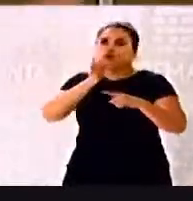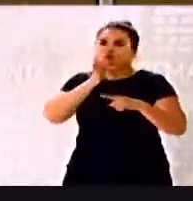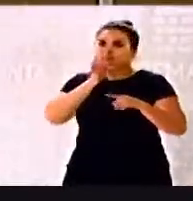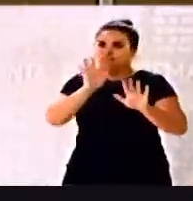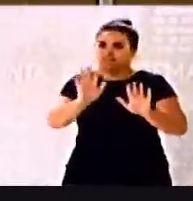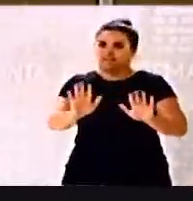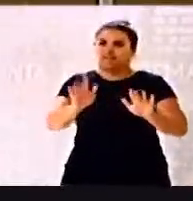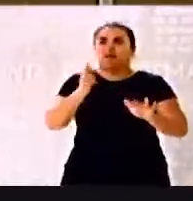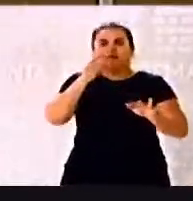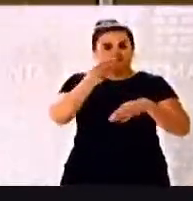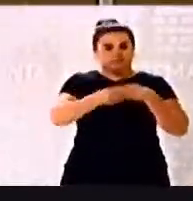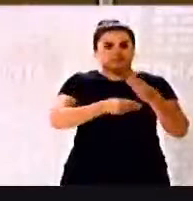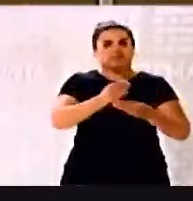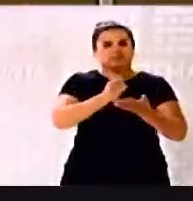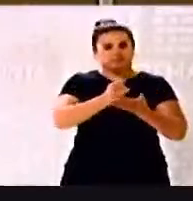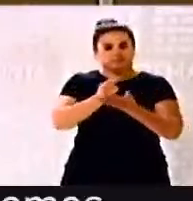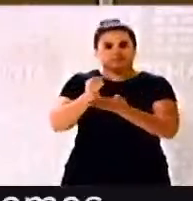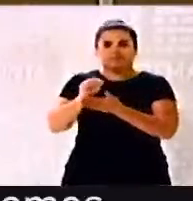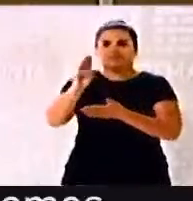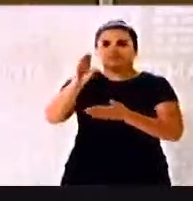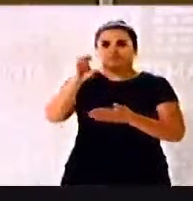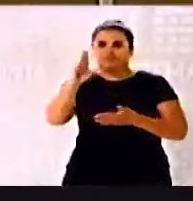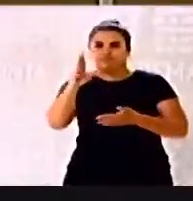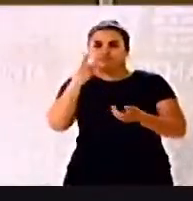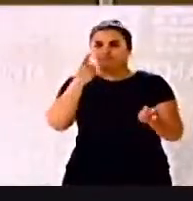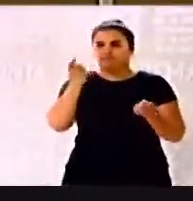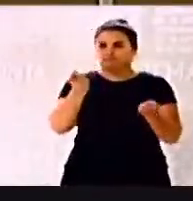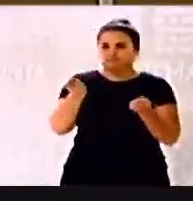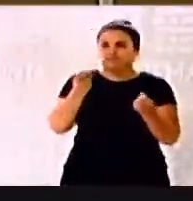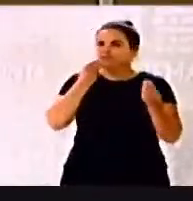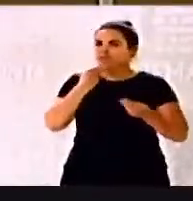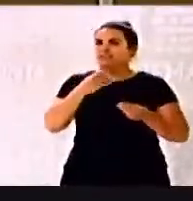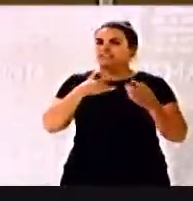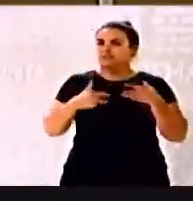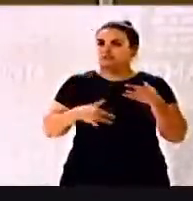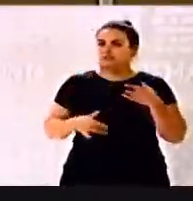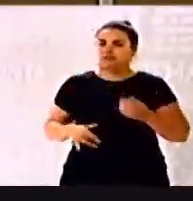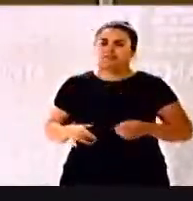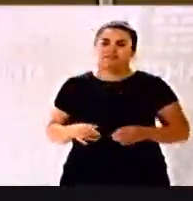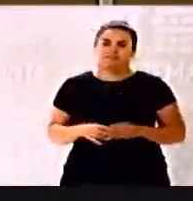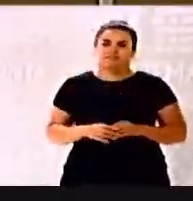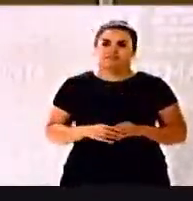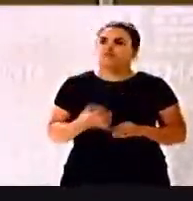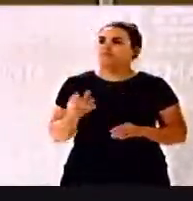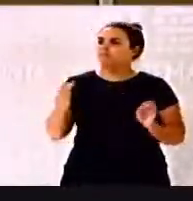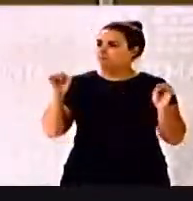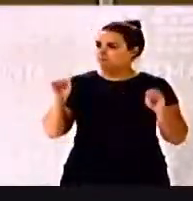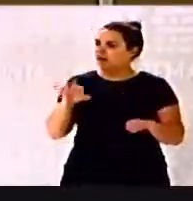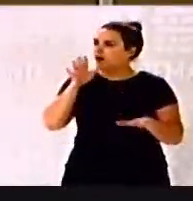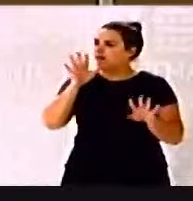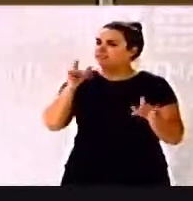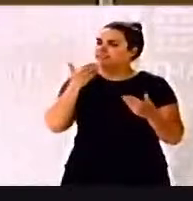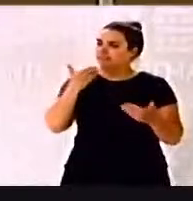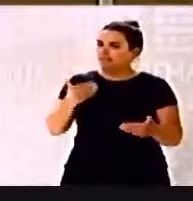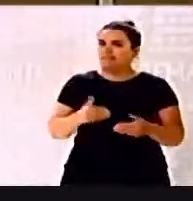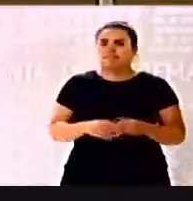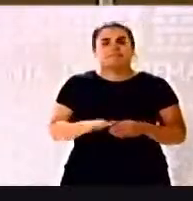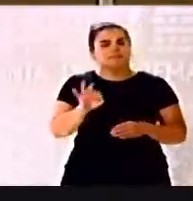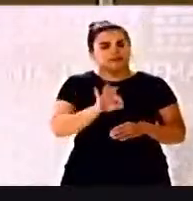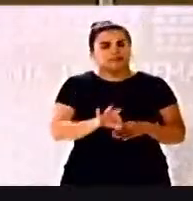a los que se les está haciendo la PCR y se les está haciendo un seguimiento estrecho de la sintomatología. Vale, ahora sí, gracias.